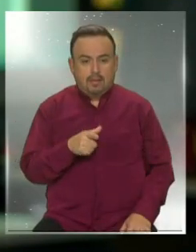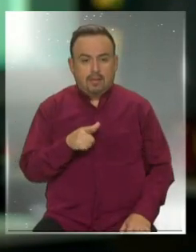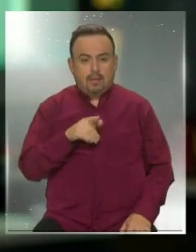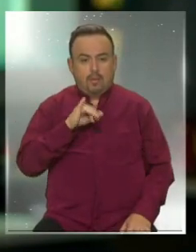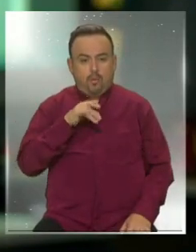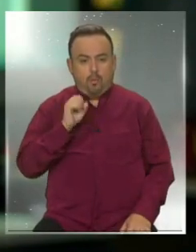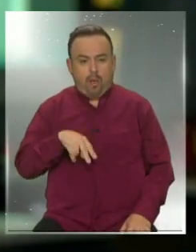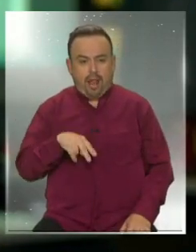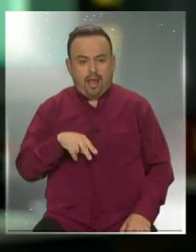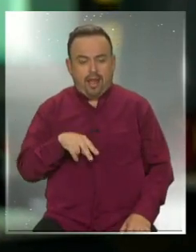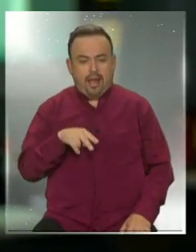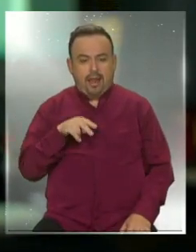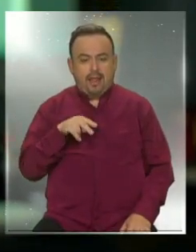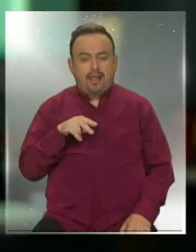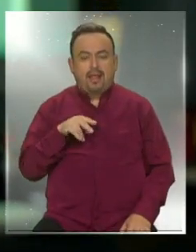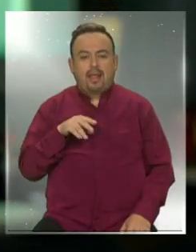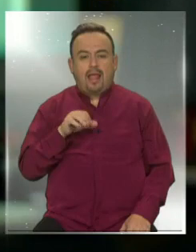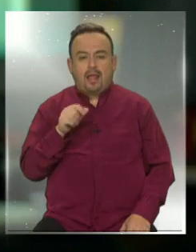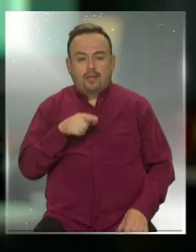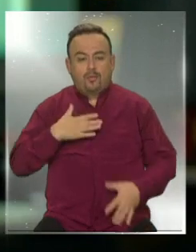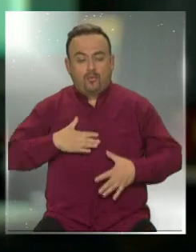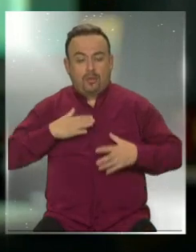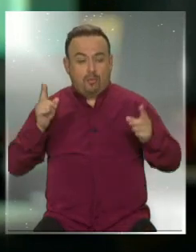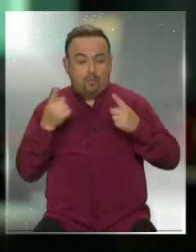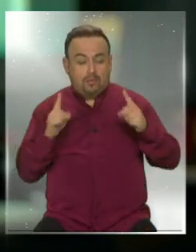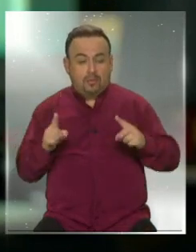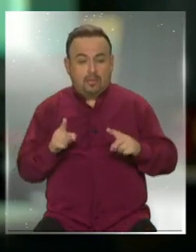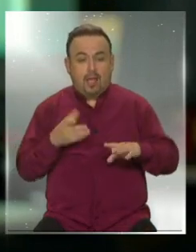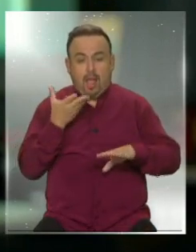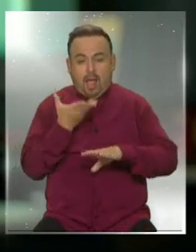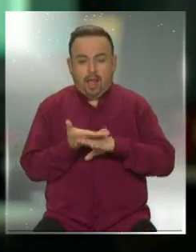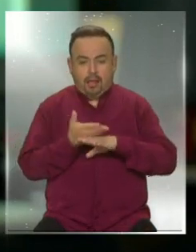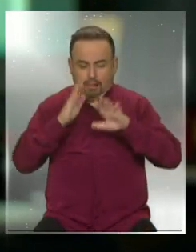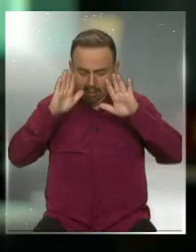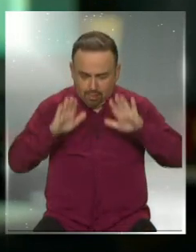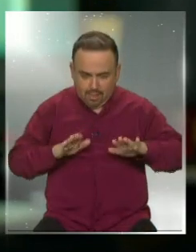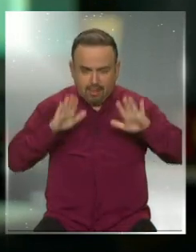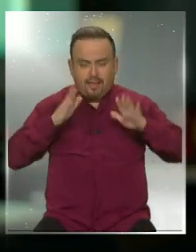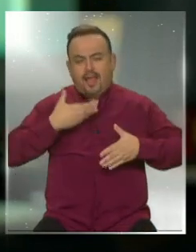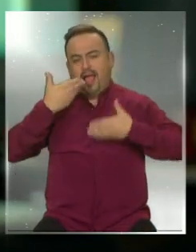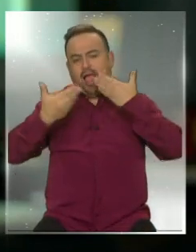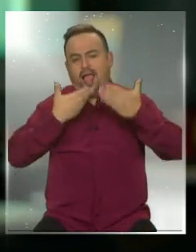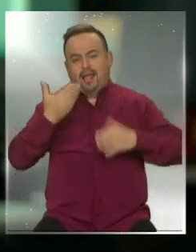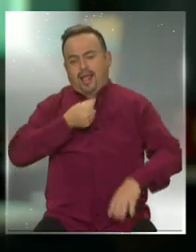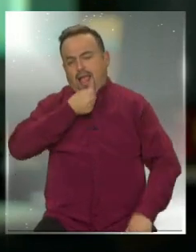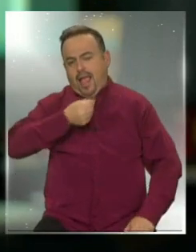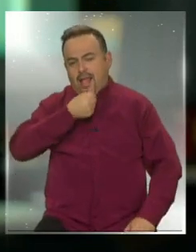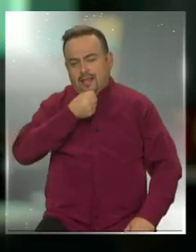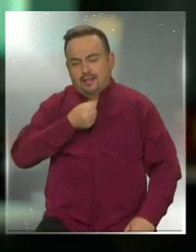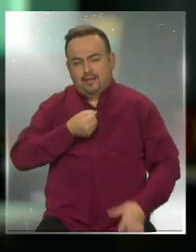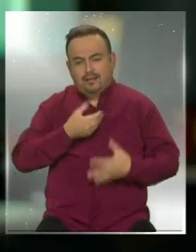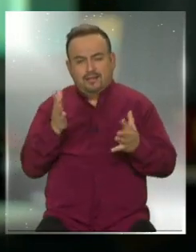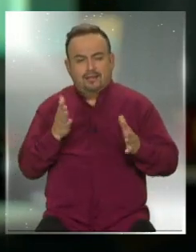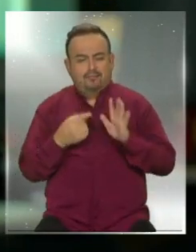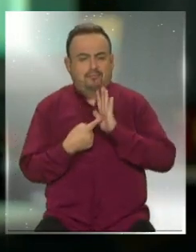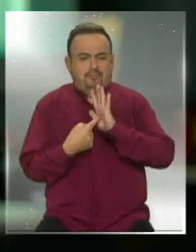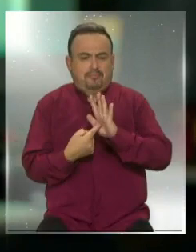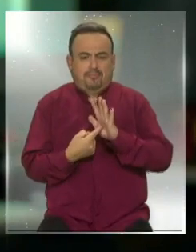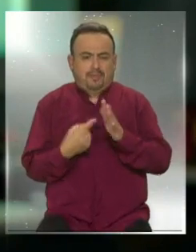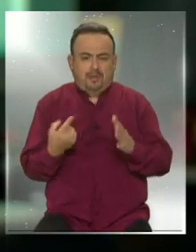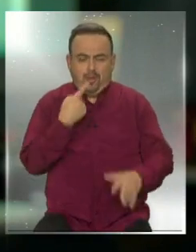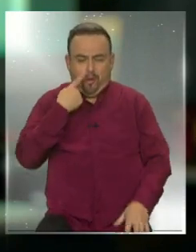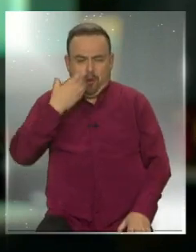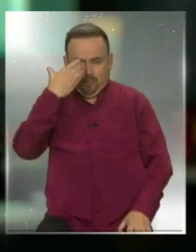Astorga, que es fusquilla, que le gusta la música, bueno, dijo, hay un ídolo de multitudes, un cantante, un animador, un actor, un